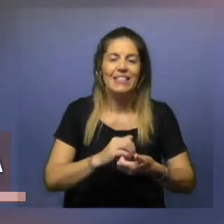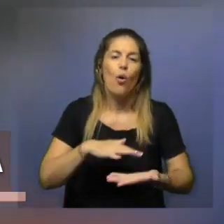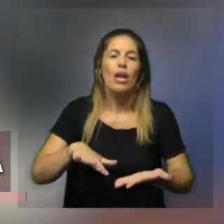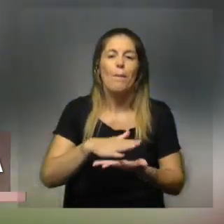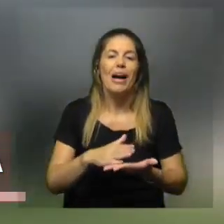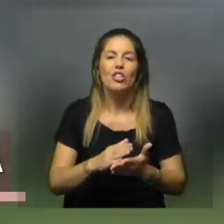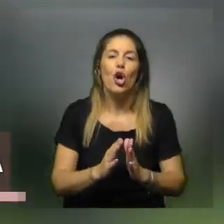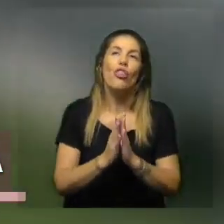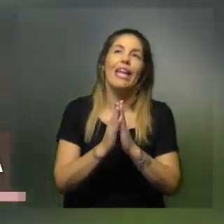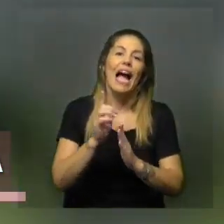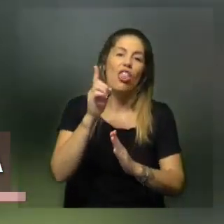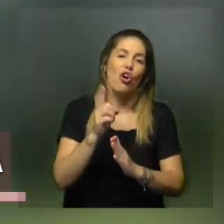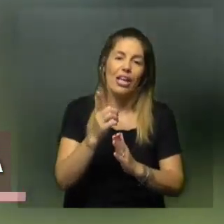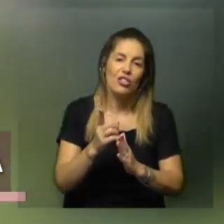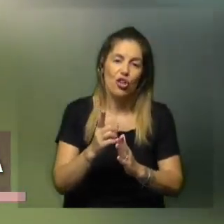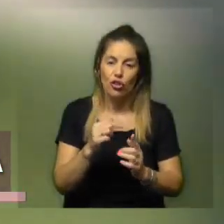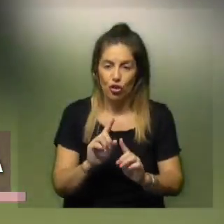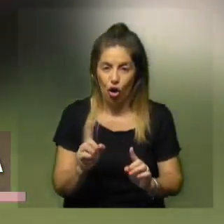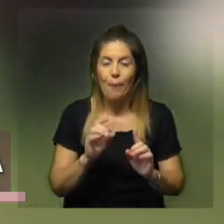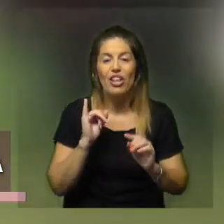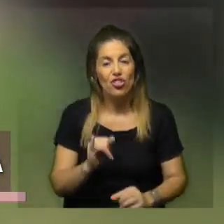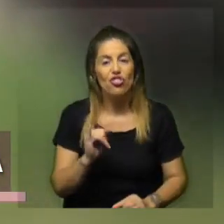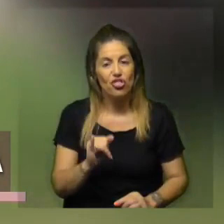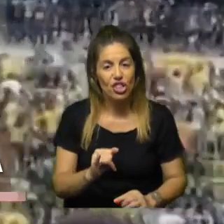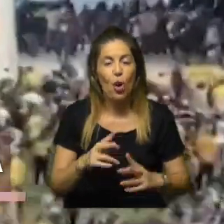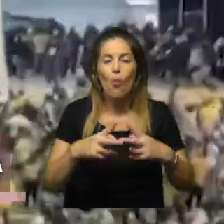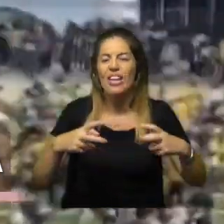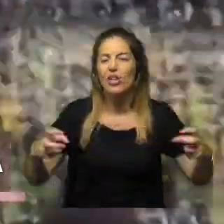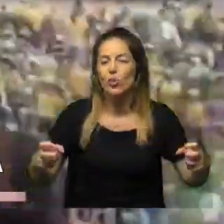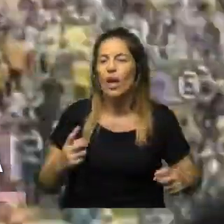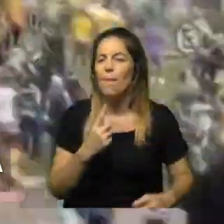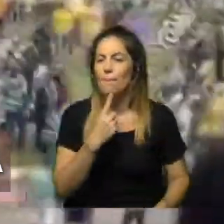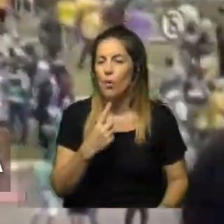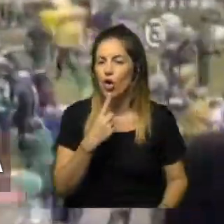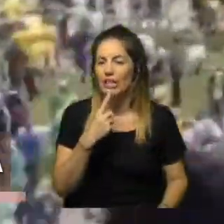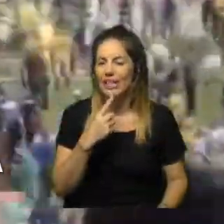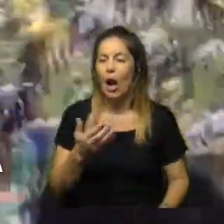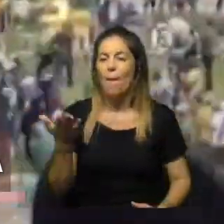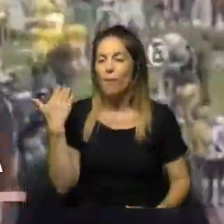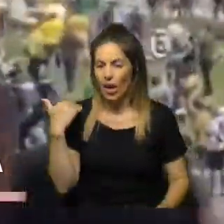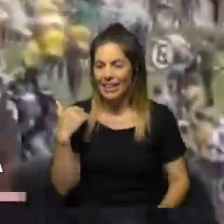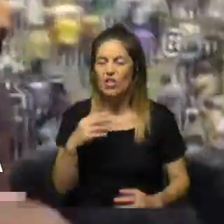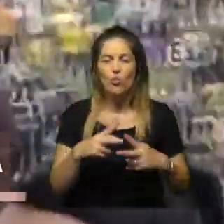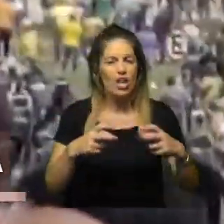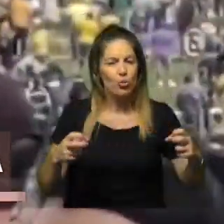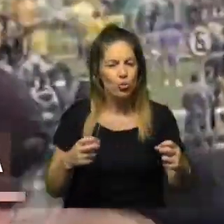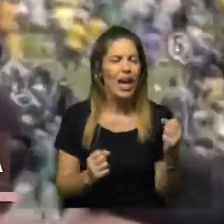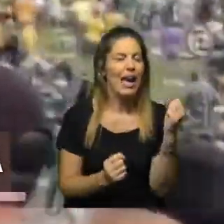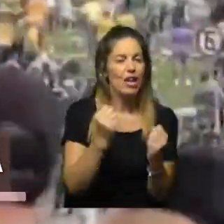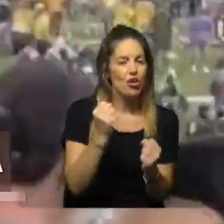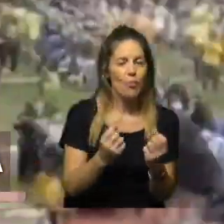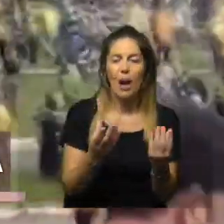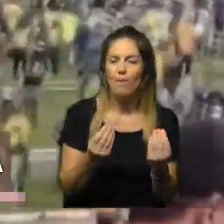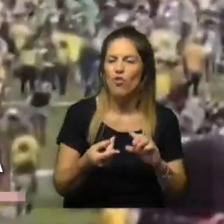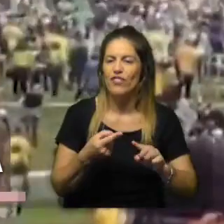de adoración religiosa, pero sí como una estructura política que tiene por detrás una estructura económica muy vinculada